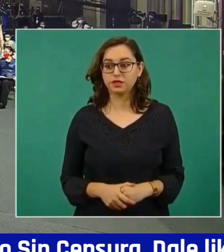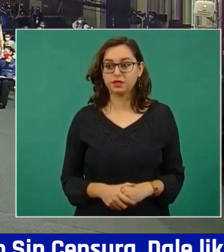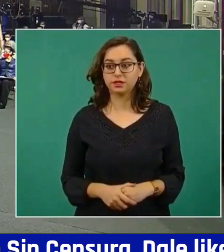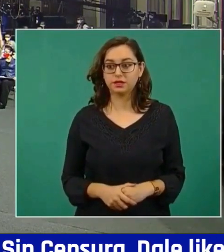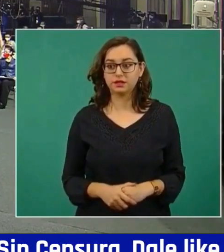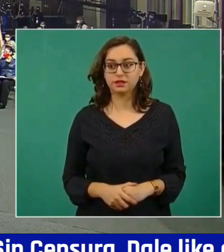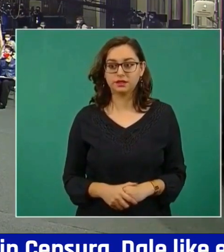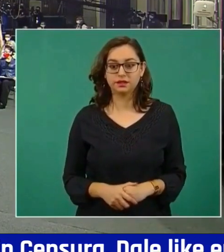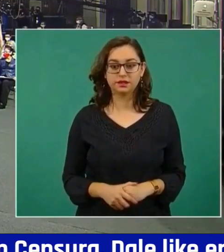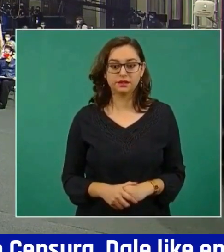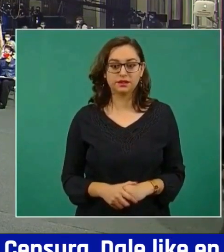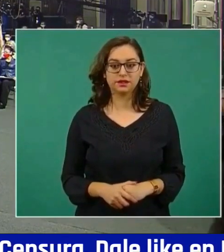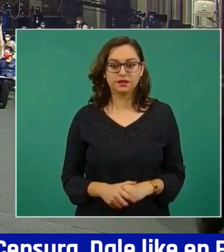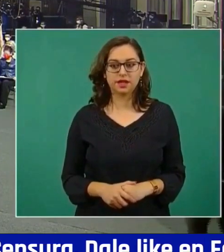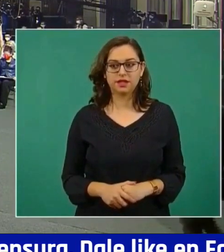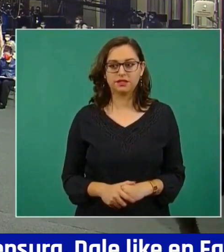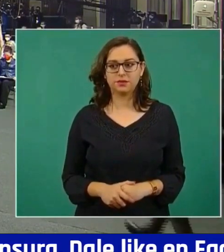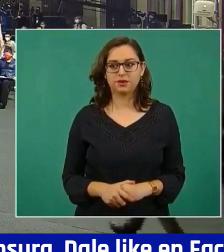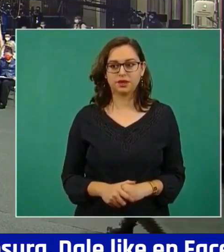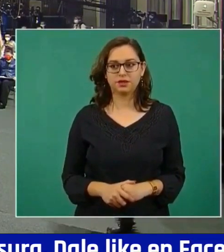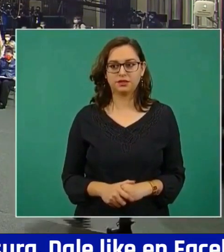Porque él dice al final